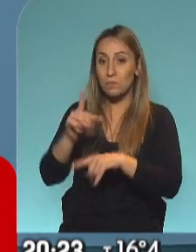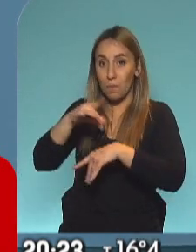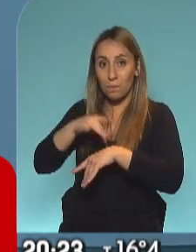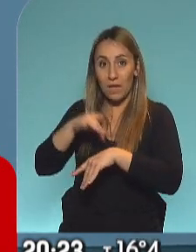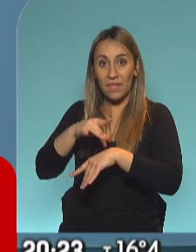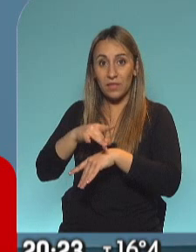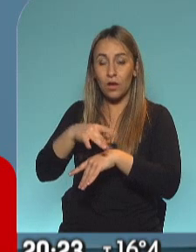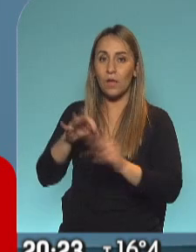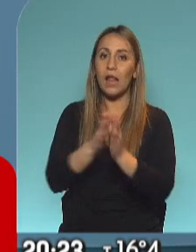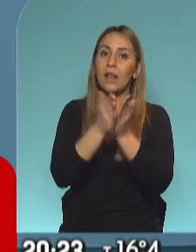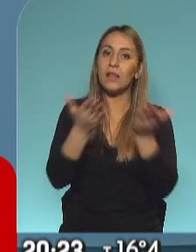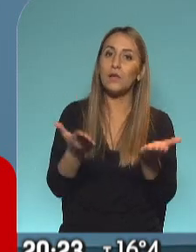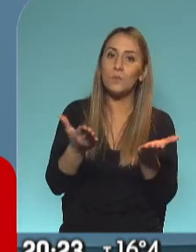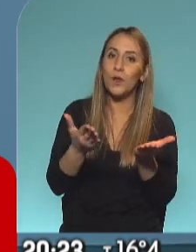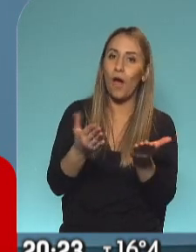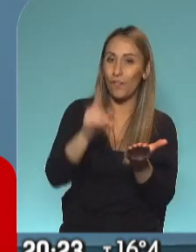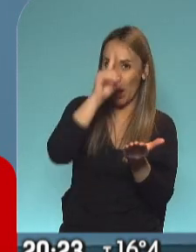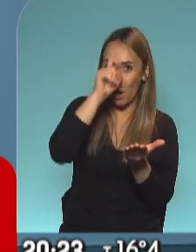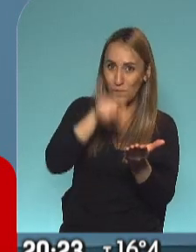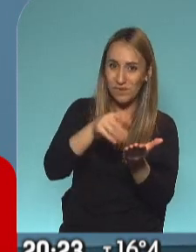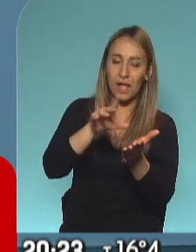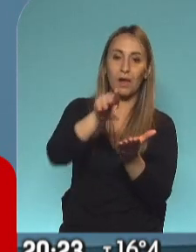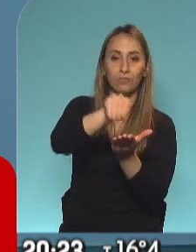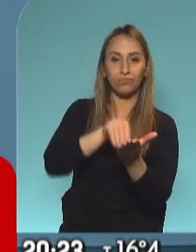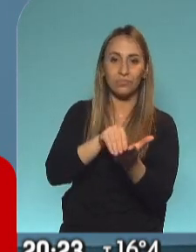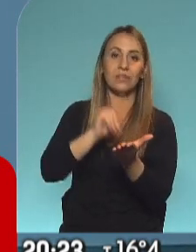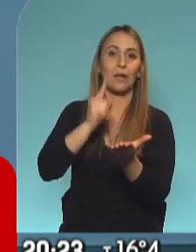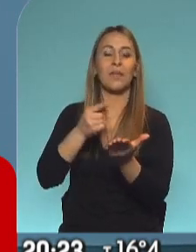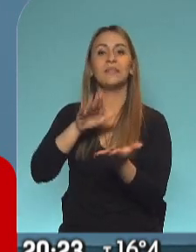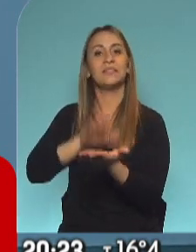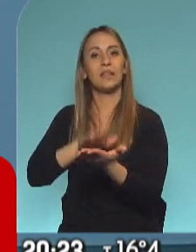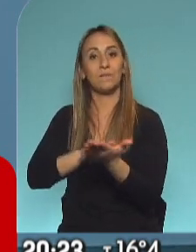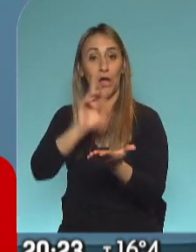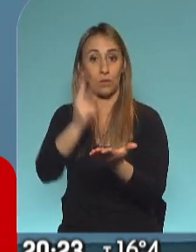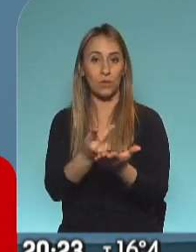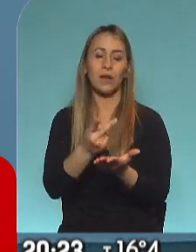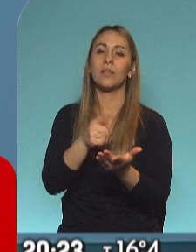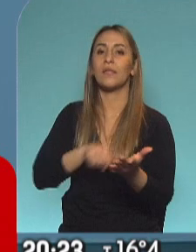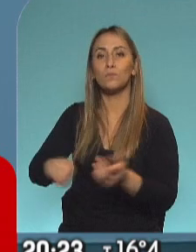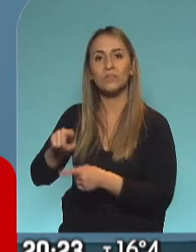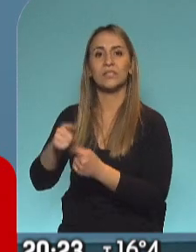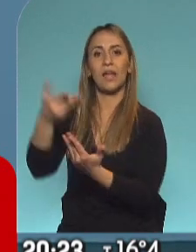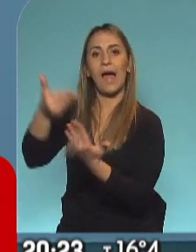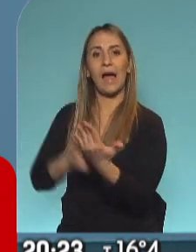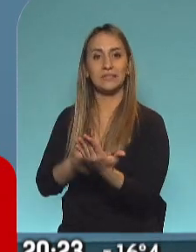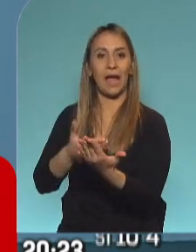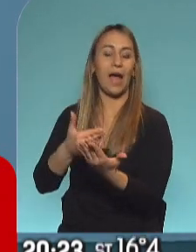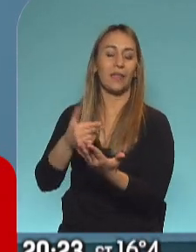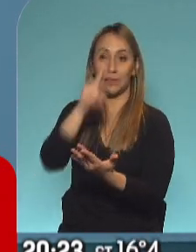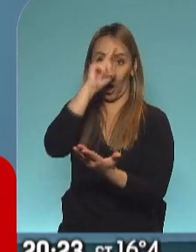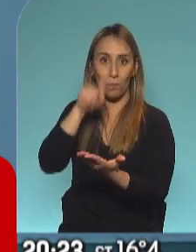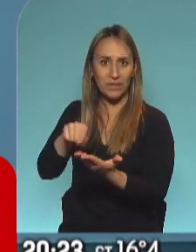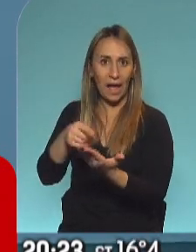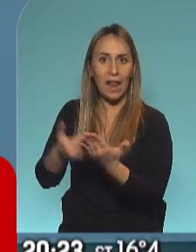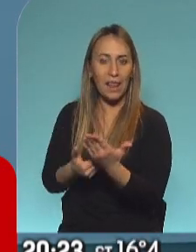en un libro de guardia, emitir el certificado de función, asentarlo en una historia clínica, y después un